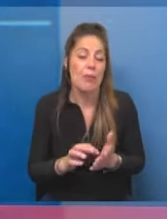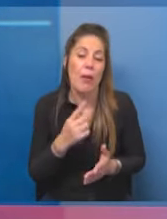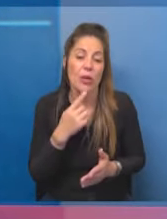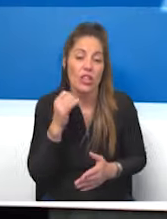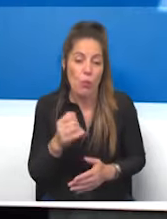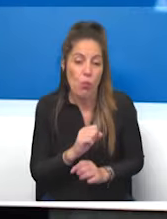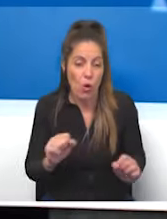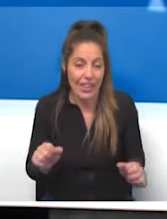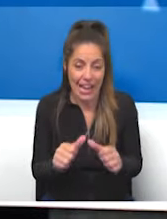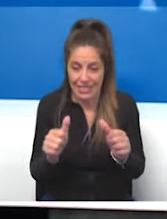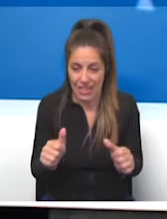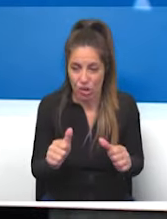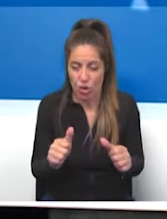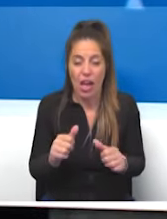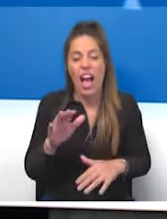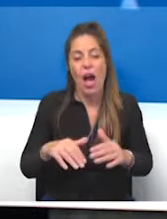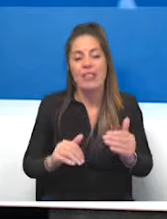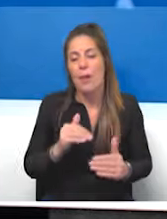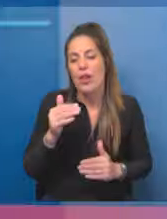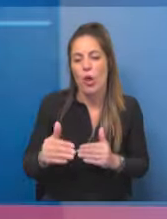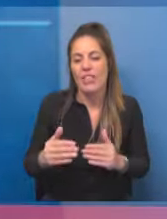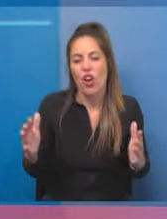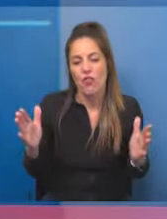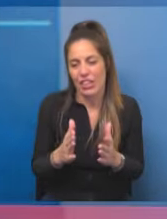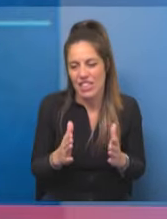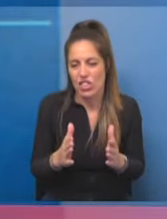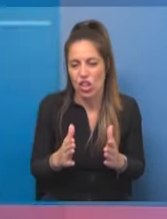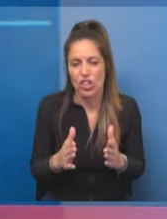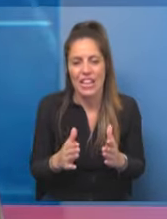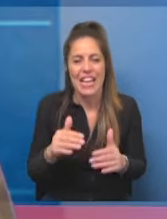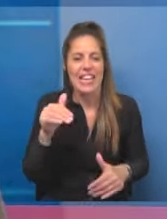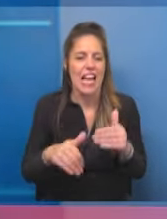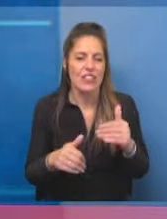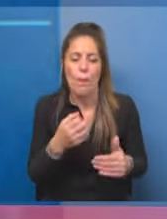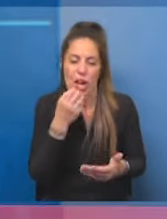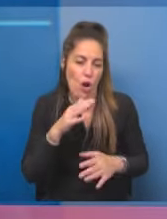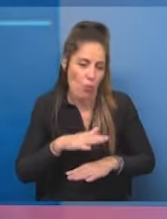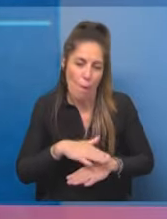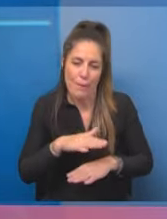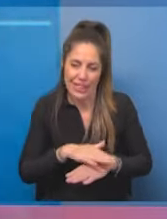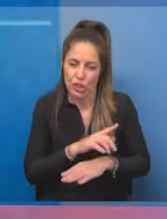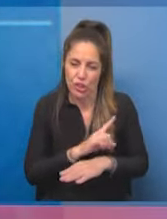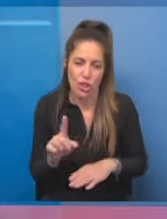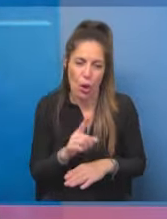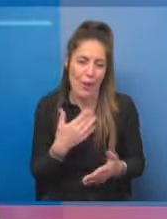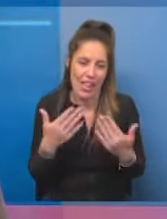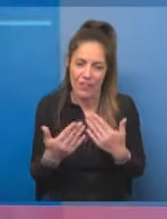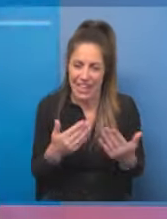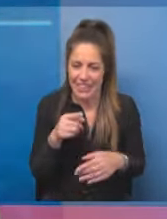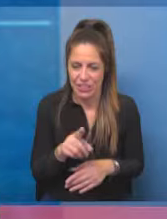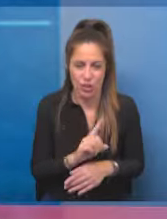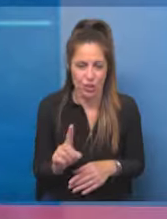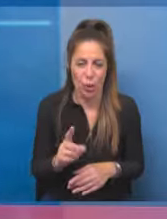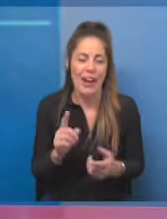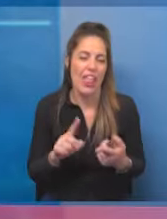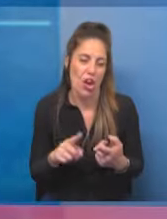esas condiciones a veces predomina mucho la confrontación las elecciones no son el mejor momento haar para claro para